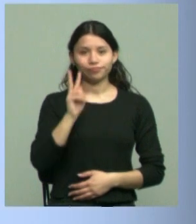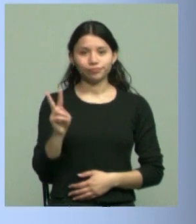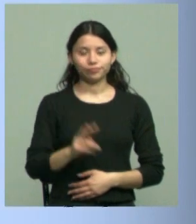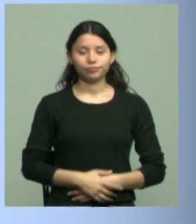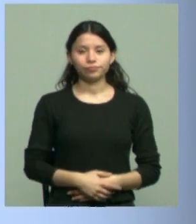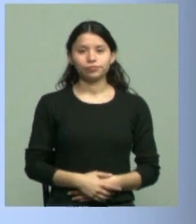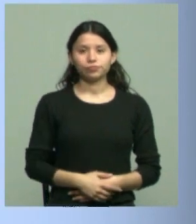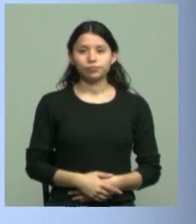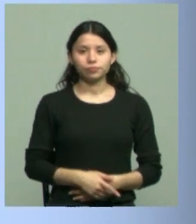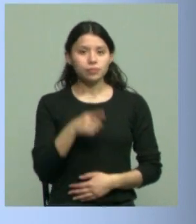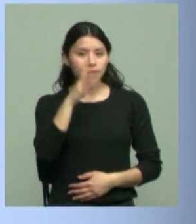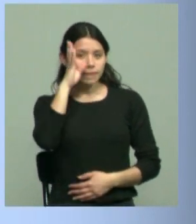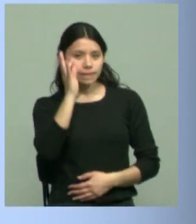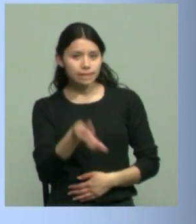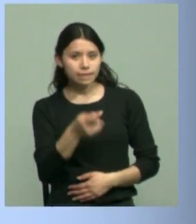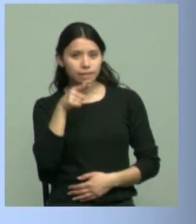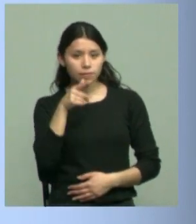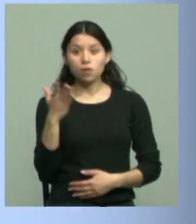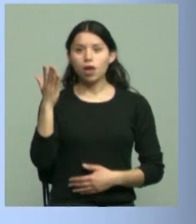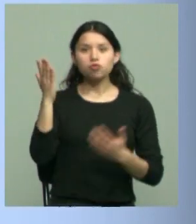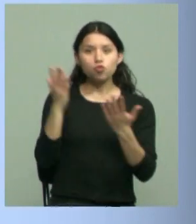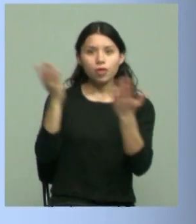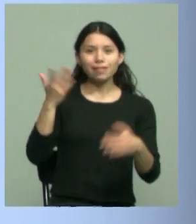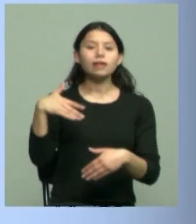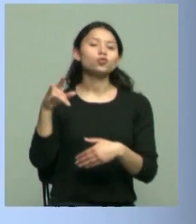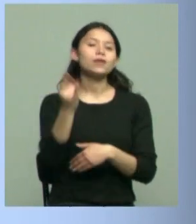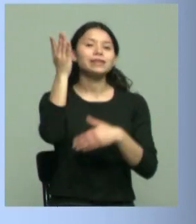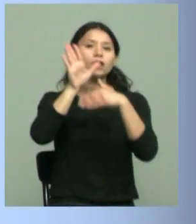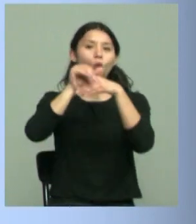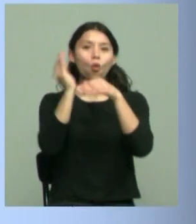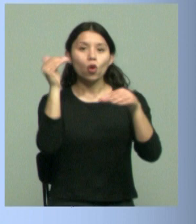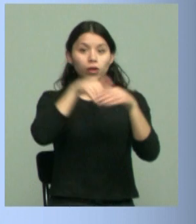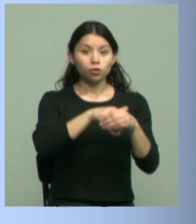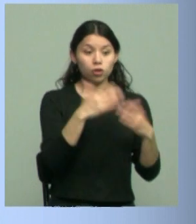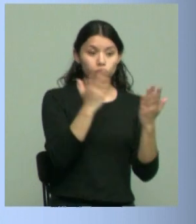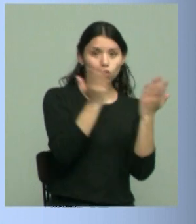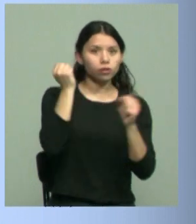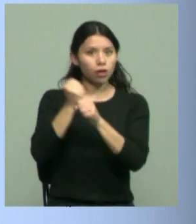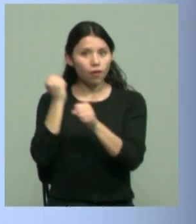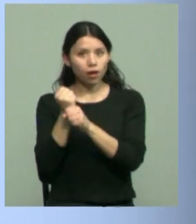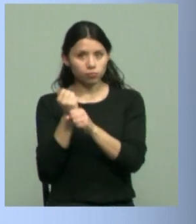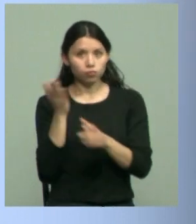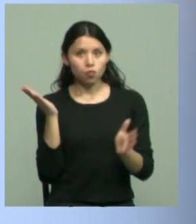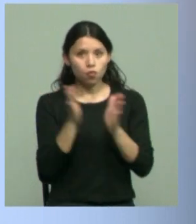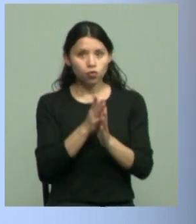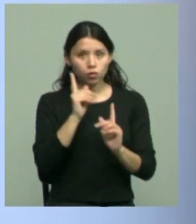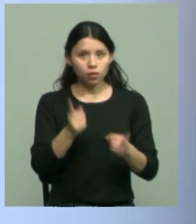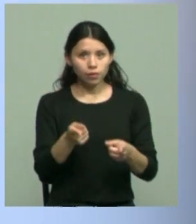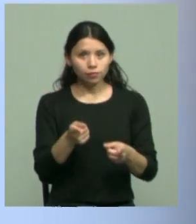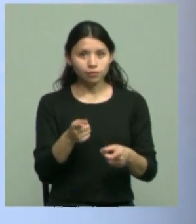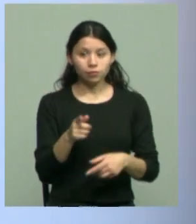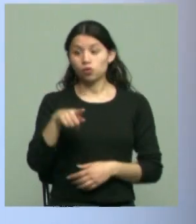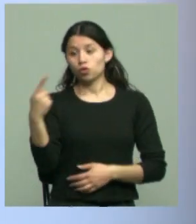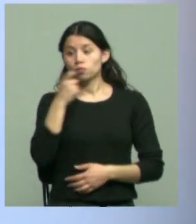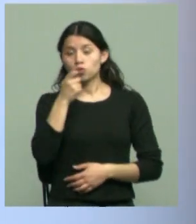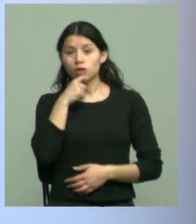¿Sabías que más de la mitad de los estudiantes de la Universidad de Cuyo trabajan y estudian al mismo tiempo? Pero que a su vez la mitad de ellos trabajan en algo